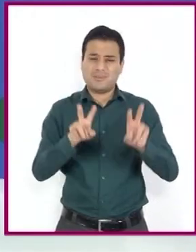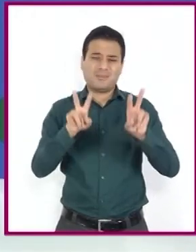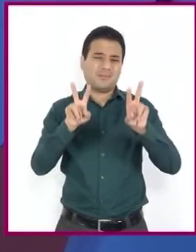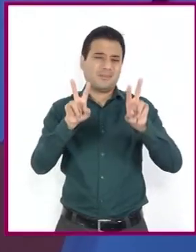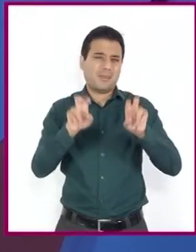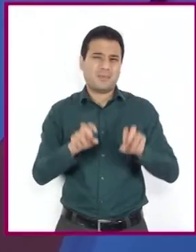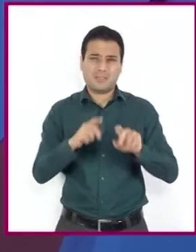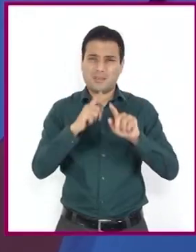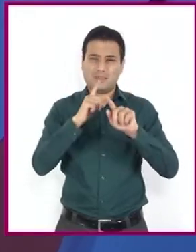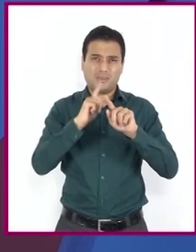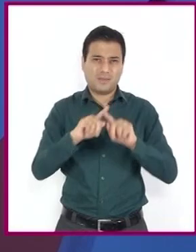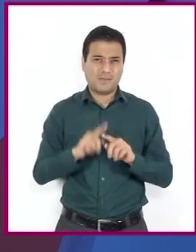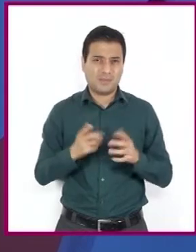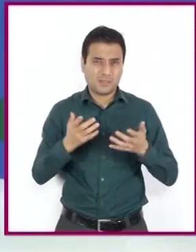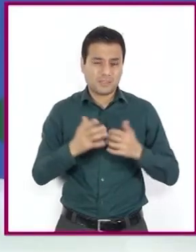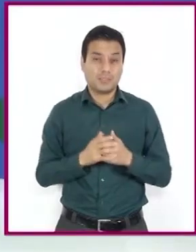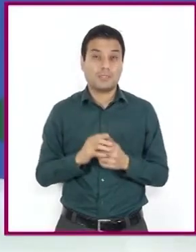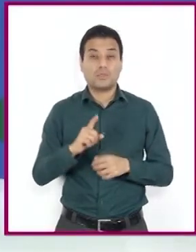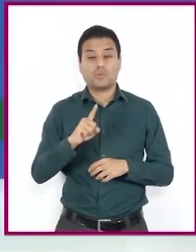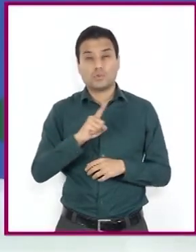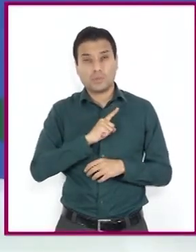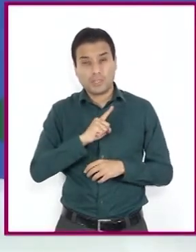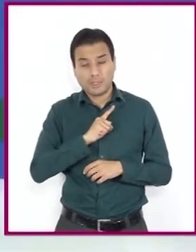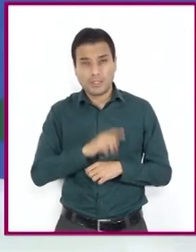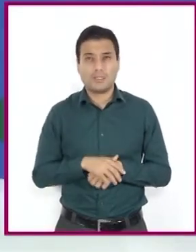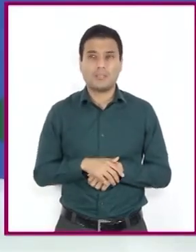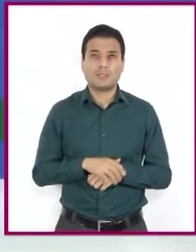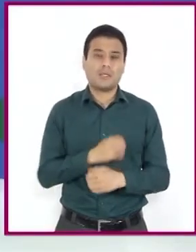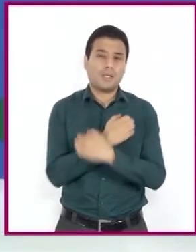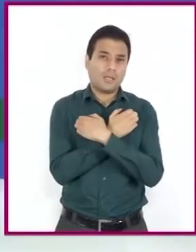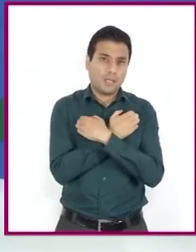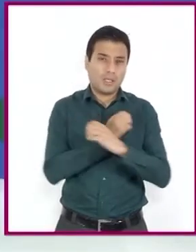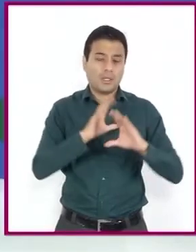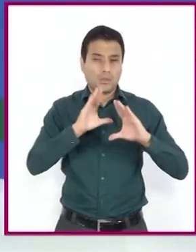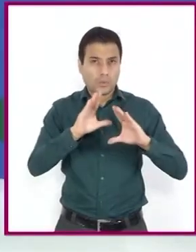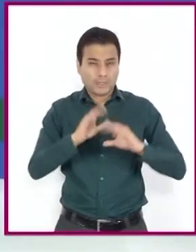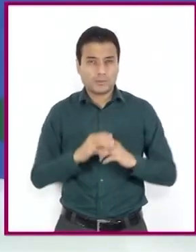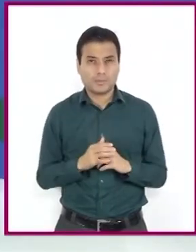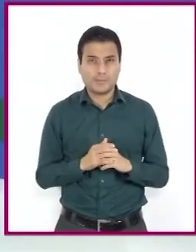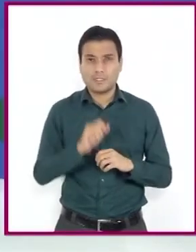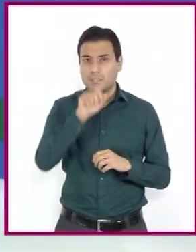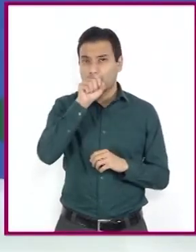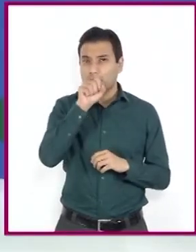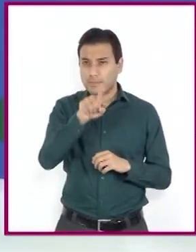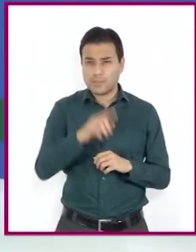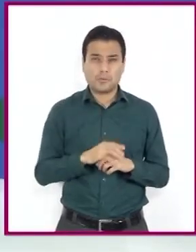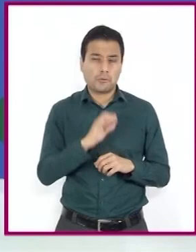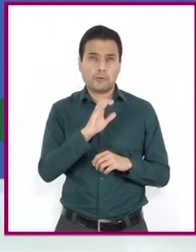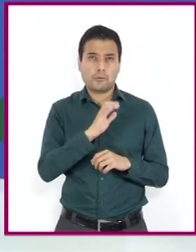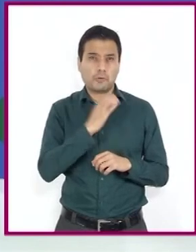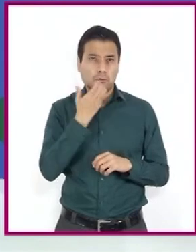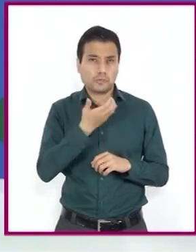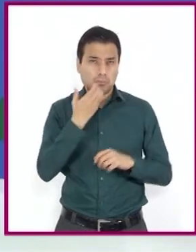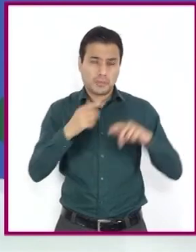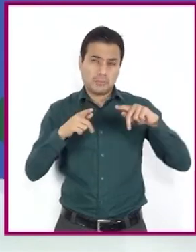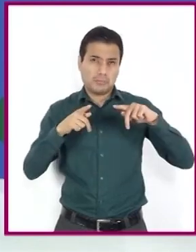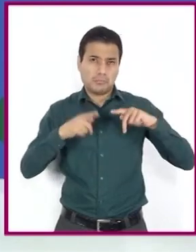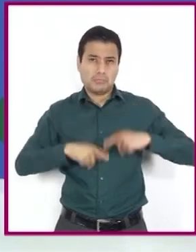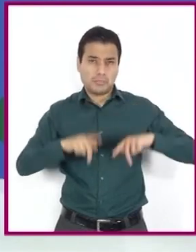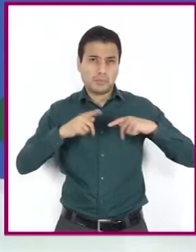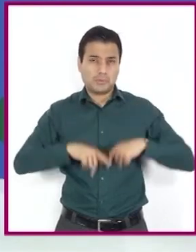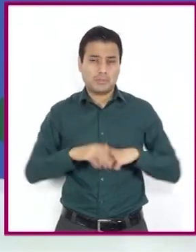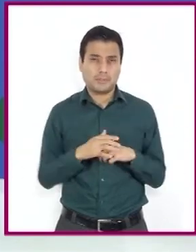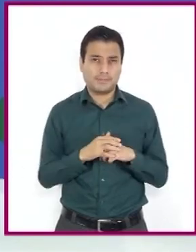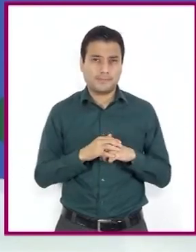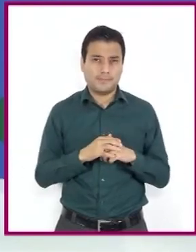temas, desde la soledad hasta la educación, pasando por la costumbre que tenemos los humanos